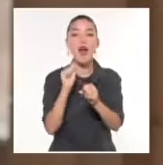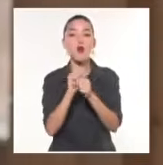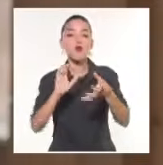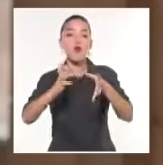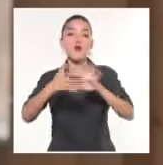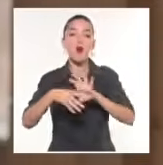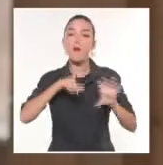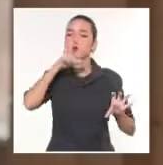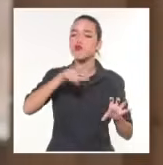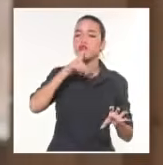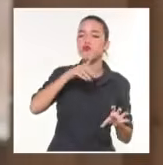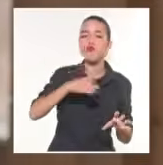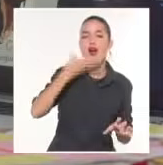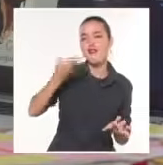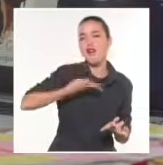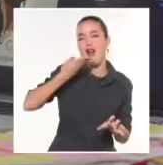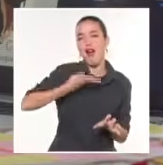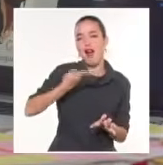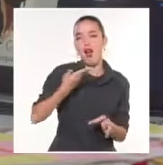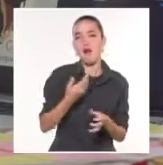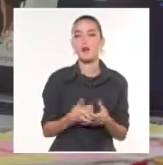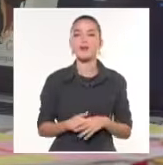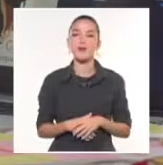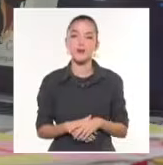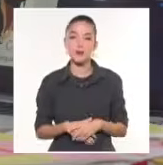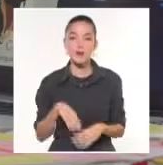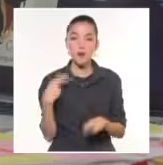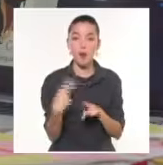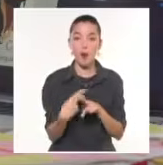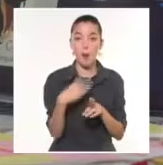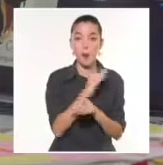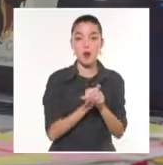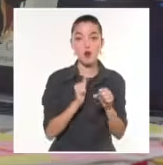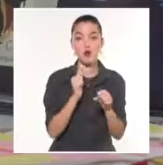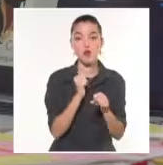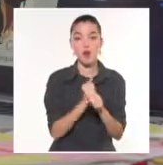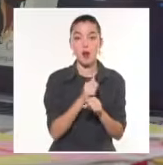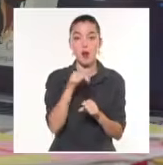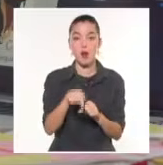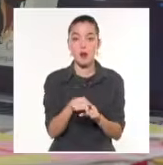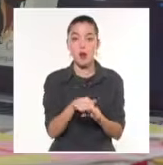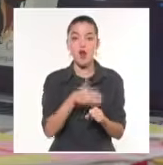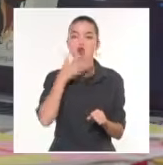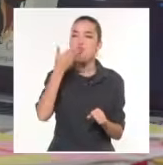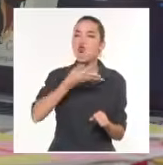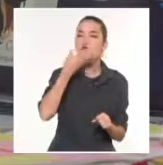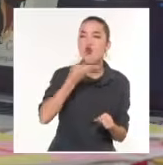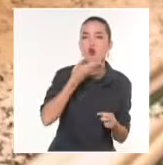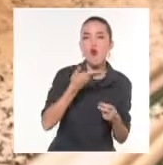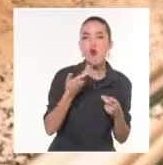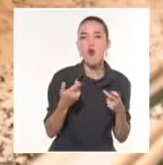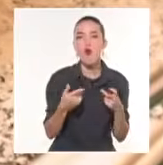uno de nuestros idiomas nacionales. Los nombres que nosotros utilizamos aquí para comidas particulares, como puede ser en distintos lugares del